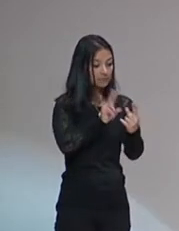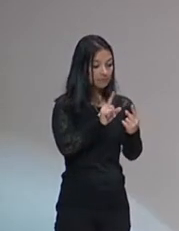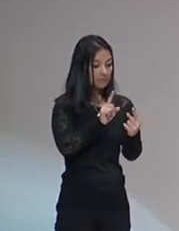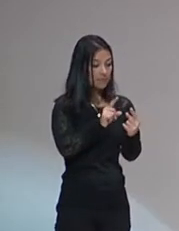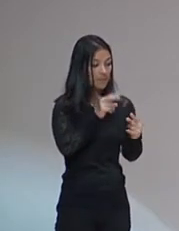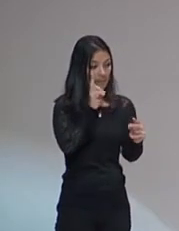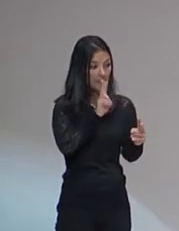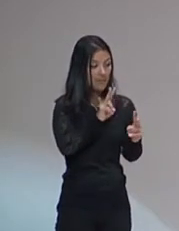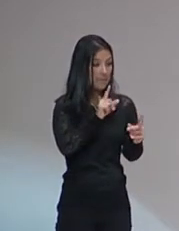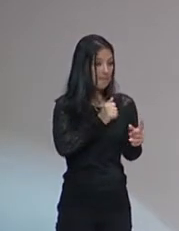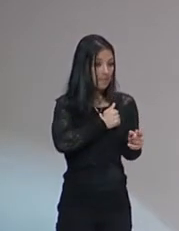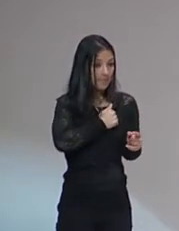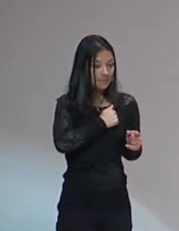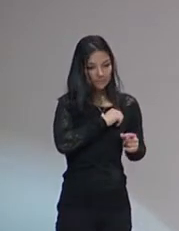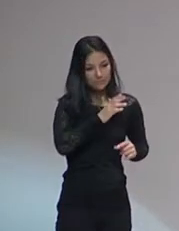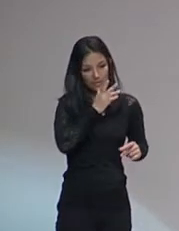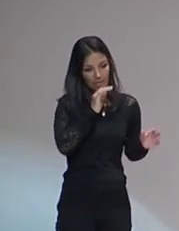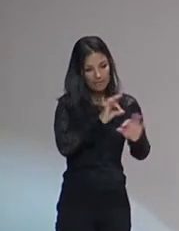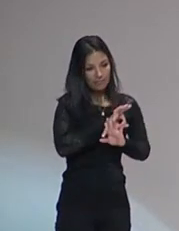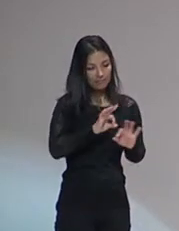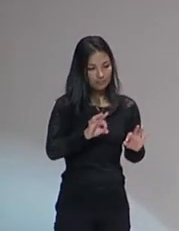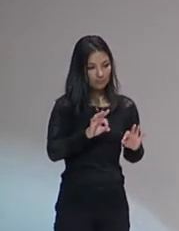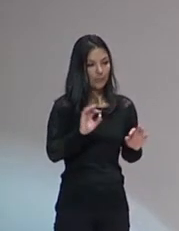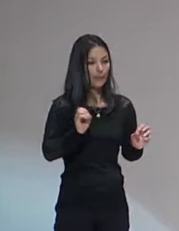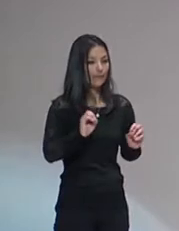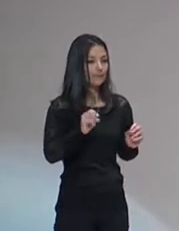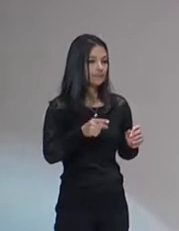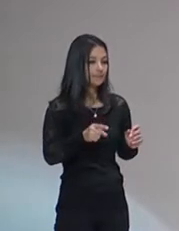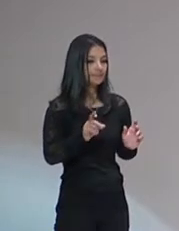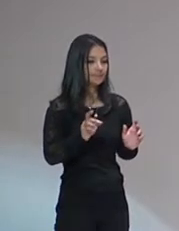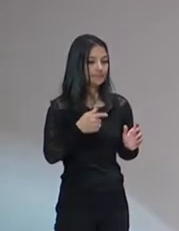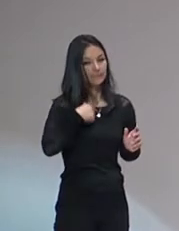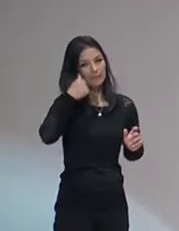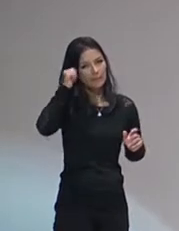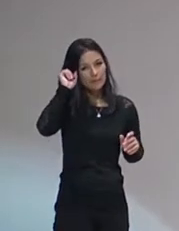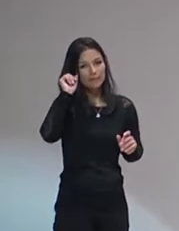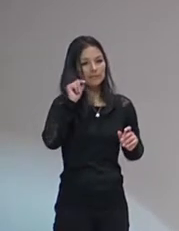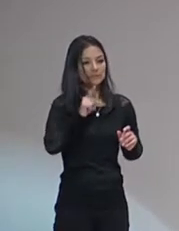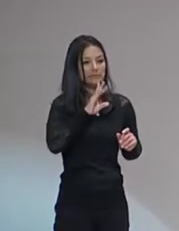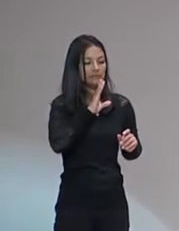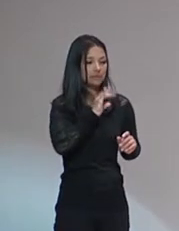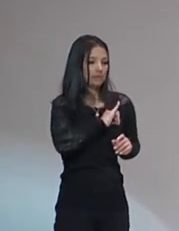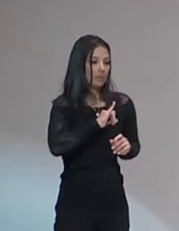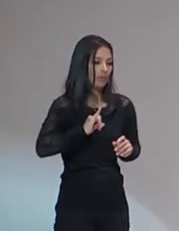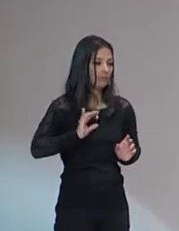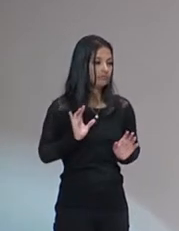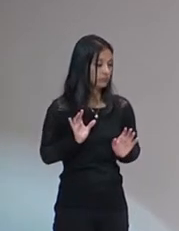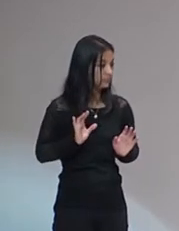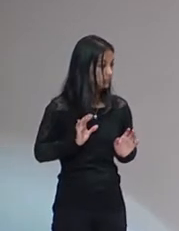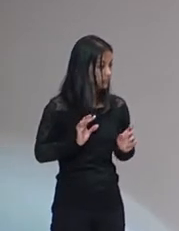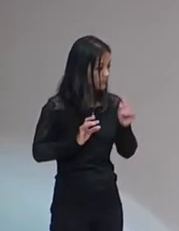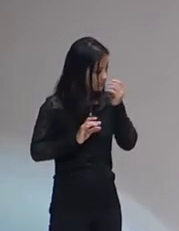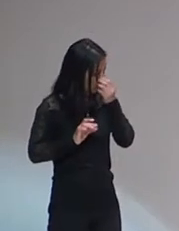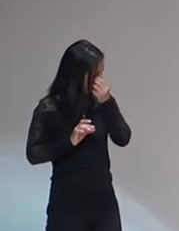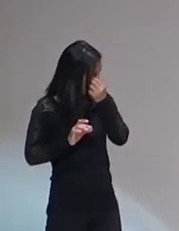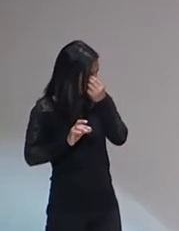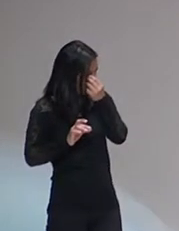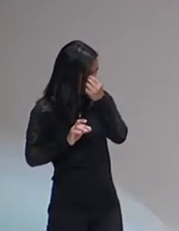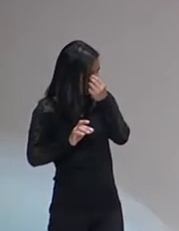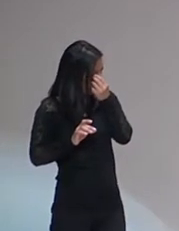mismo y en el que se parte de una memoria individual. Esto